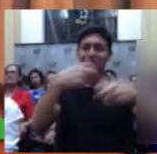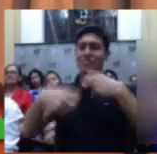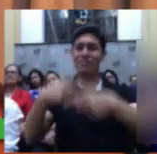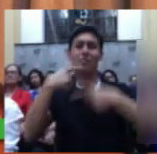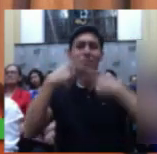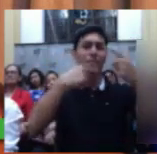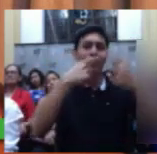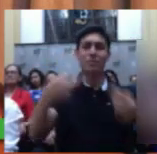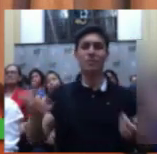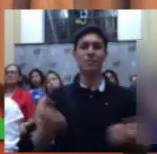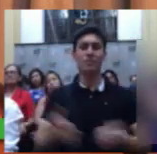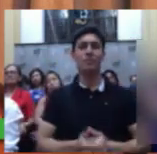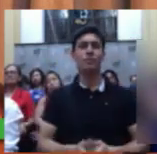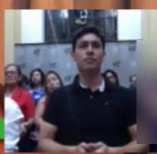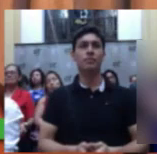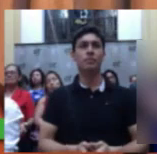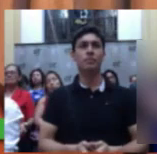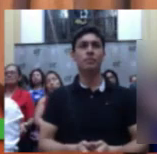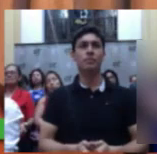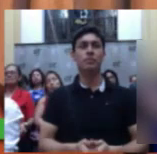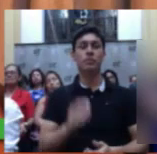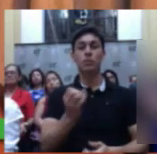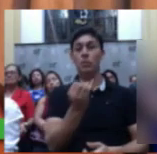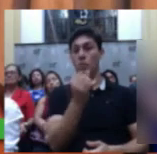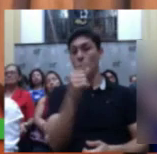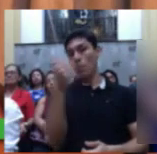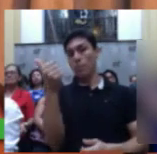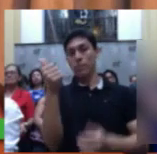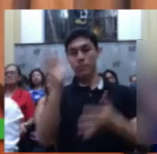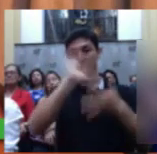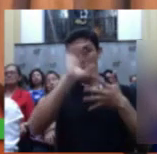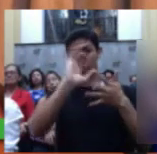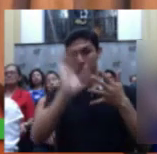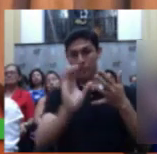justicia. Otra de esas características